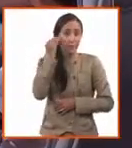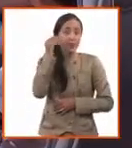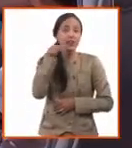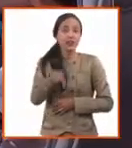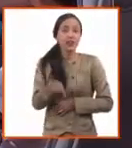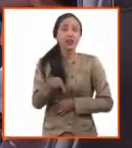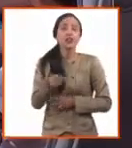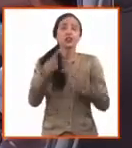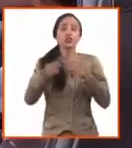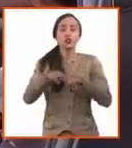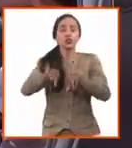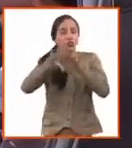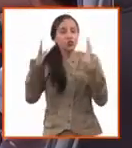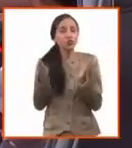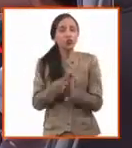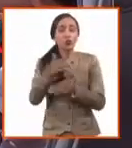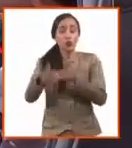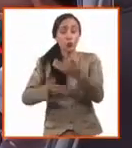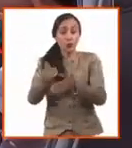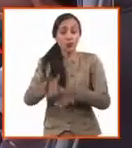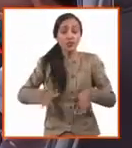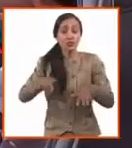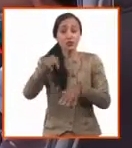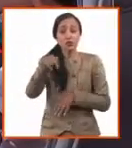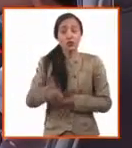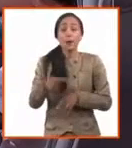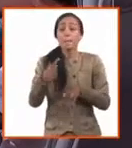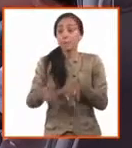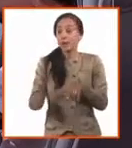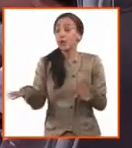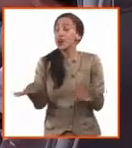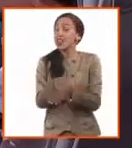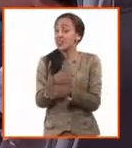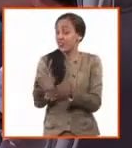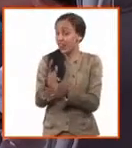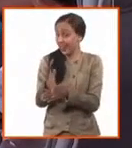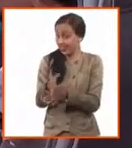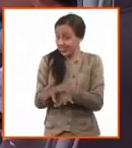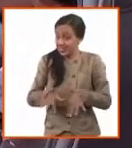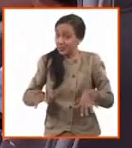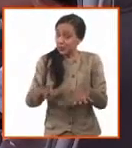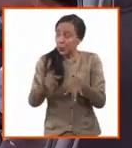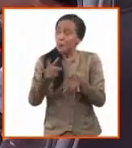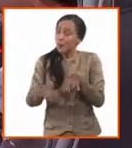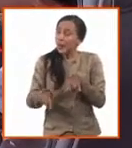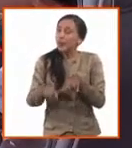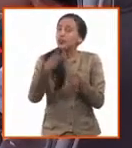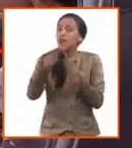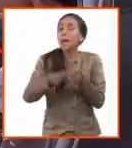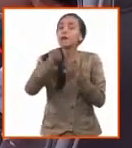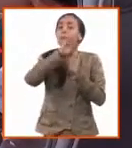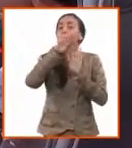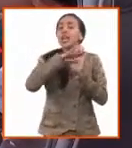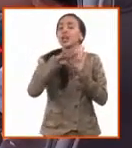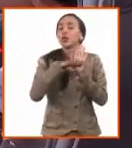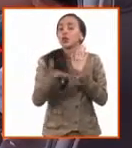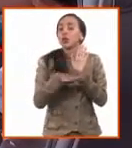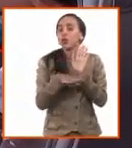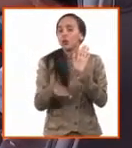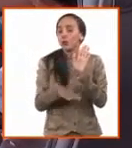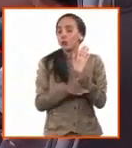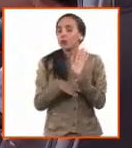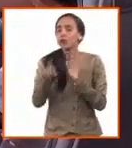que tiene la contemporaneidad cuando son escenarios diferentes pero es un método y en ese método también que varía no está un poco